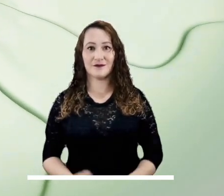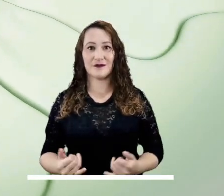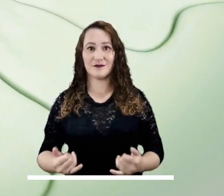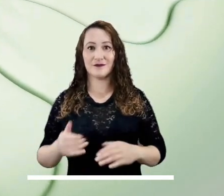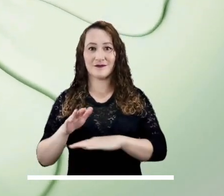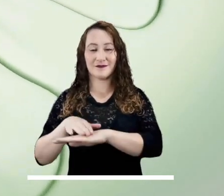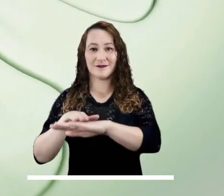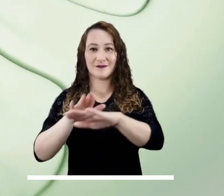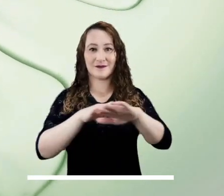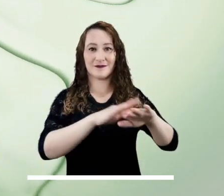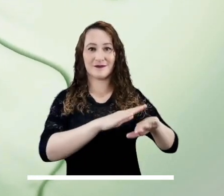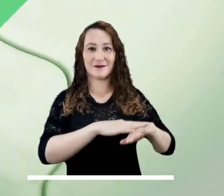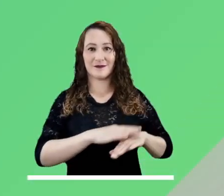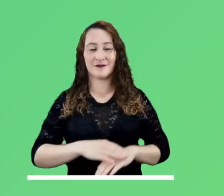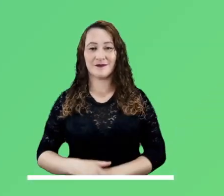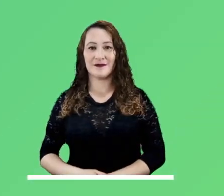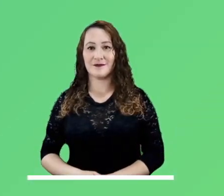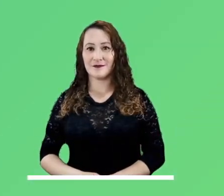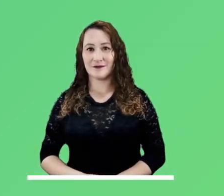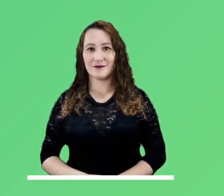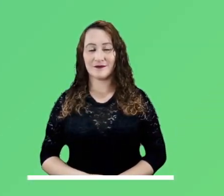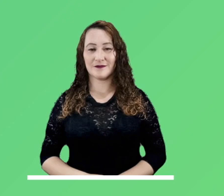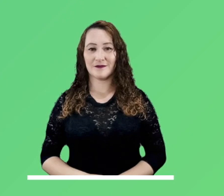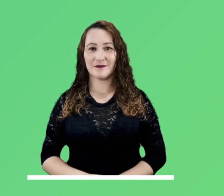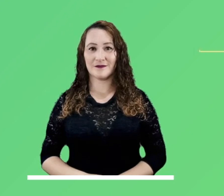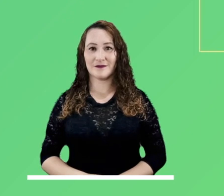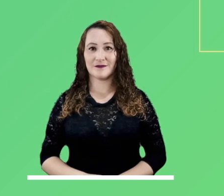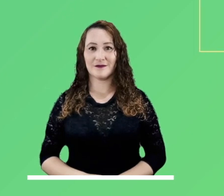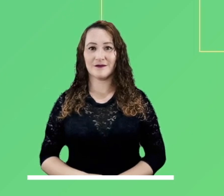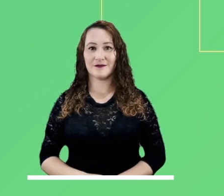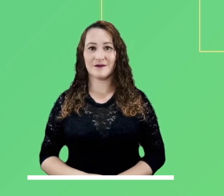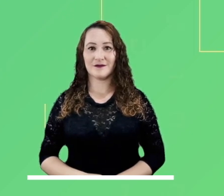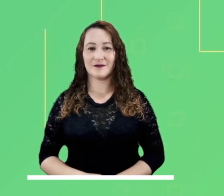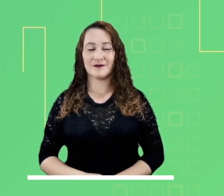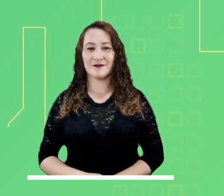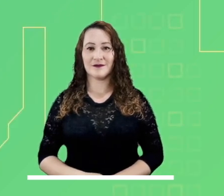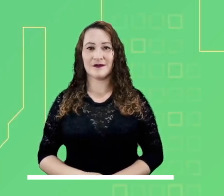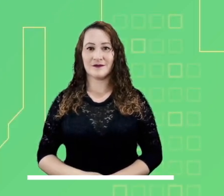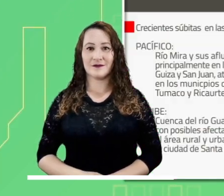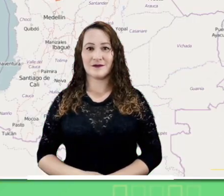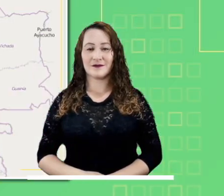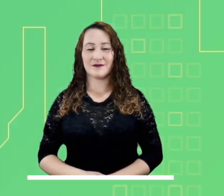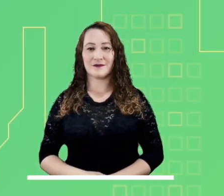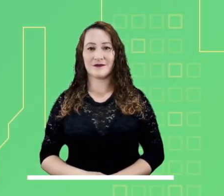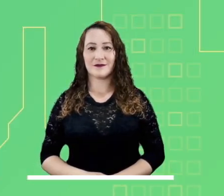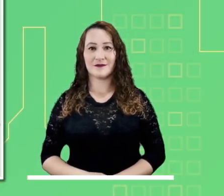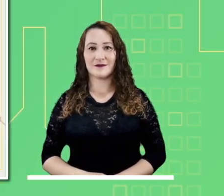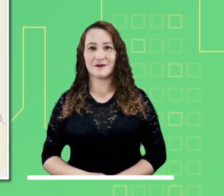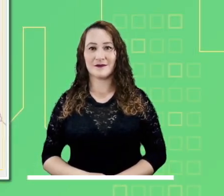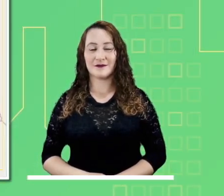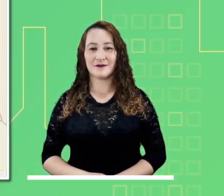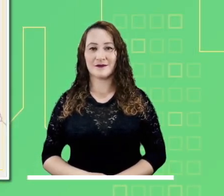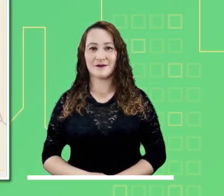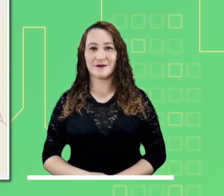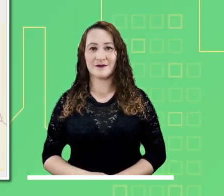las primeras horas de la mañana. Veamos ahora las alertas que se encuentran activas.